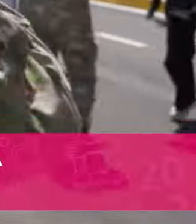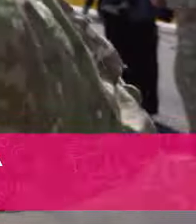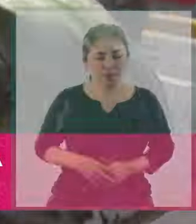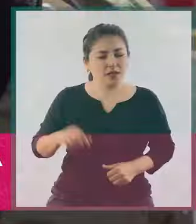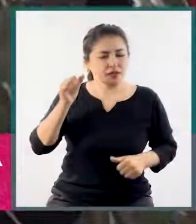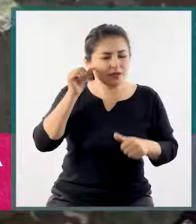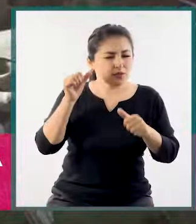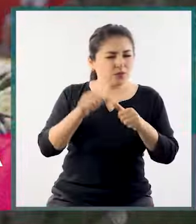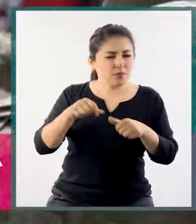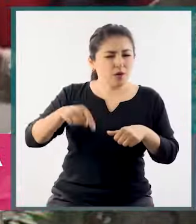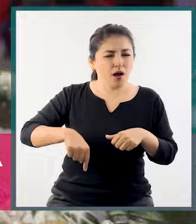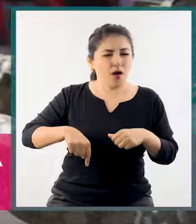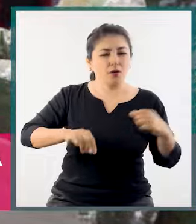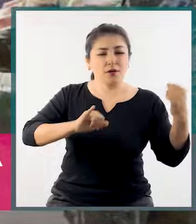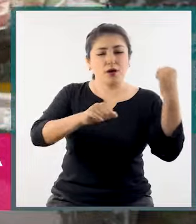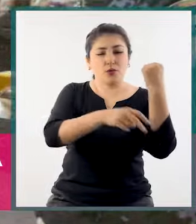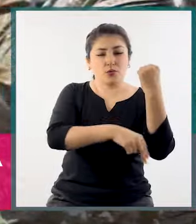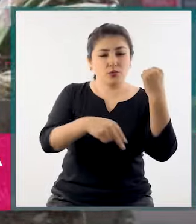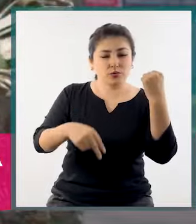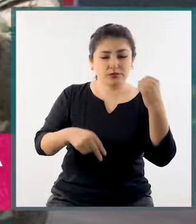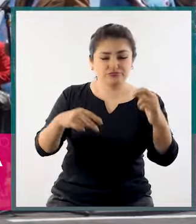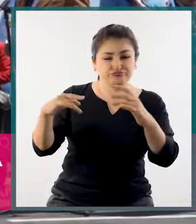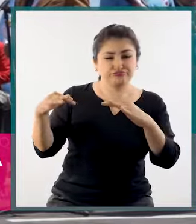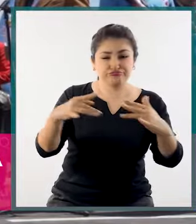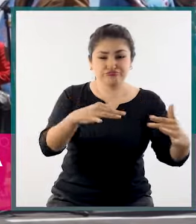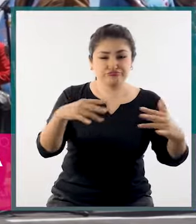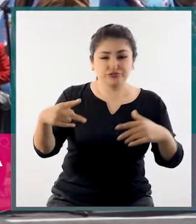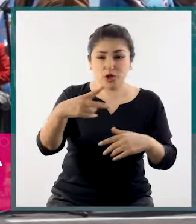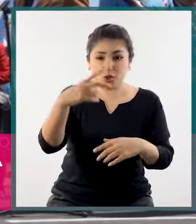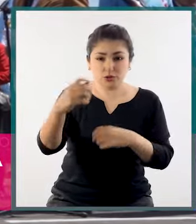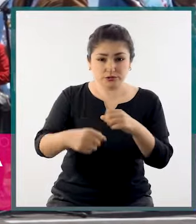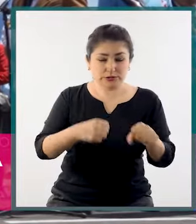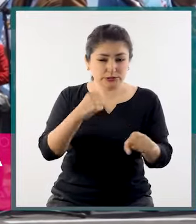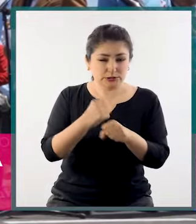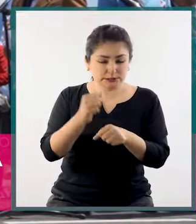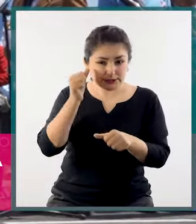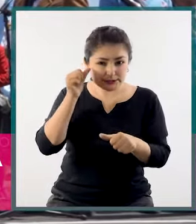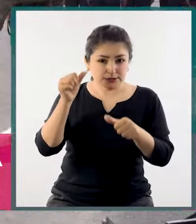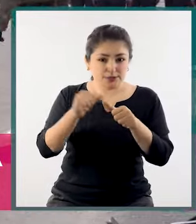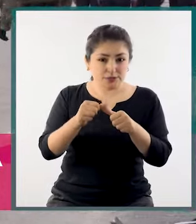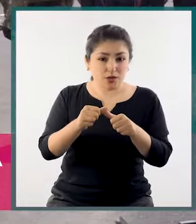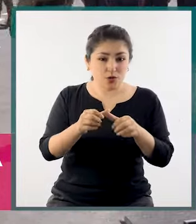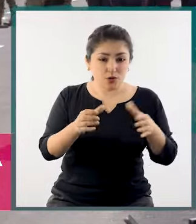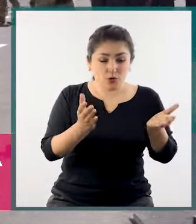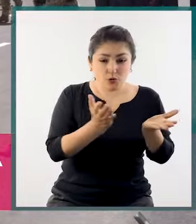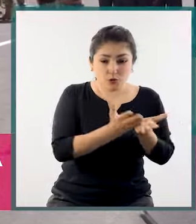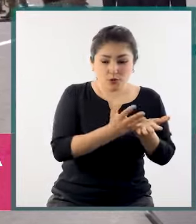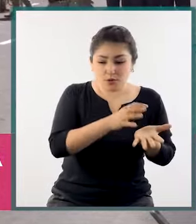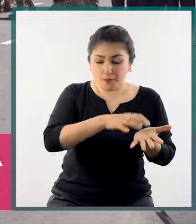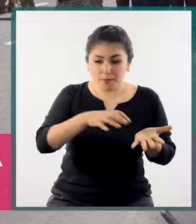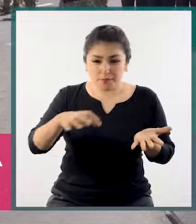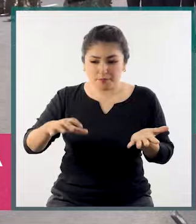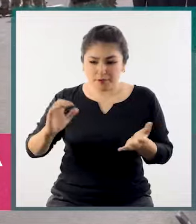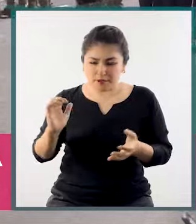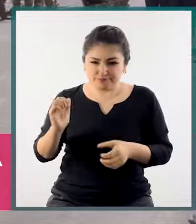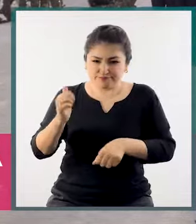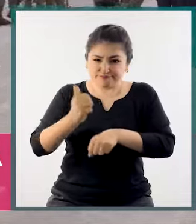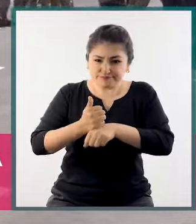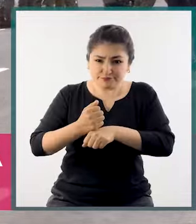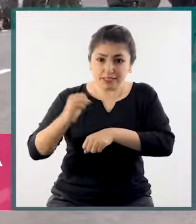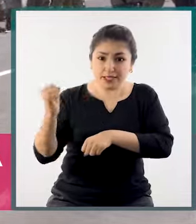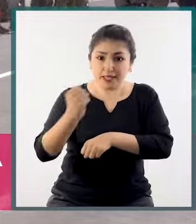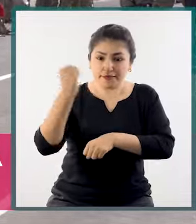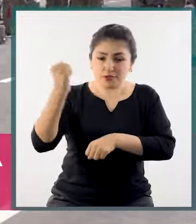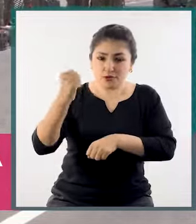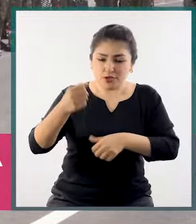En el marco de las celebraciones por la conmemoración de los 200 años de la Batalla de Junín, las instituciones educativas ganadoras fueron